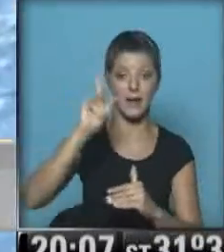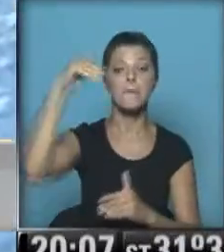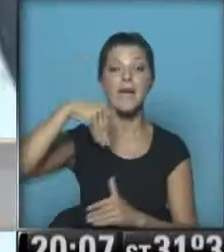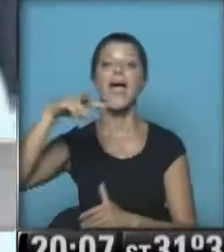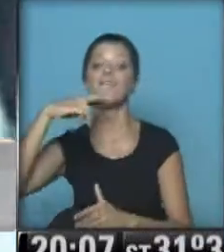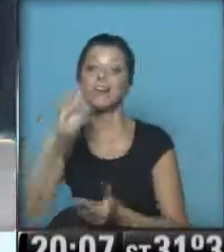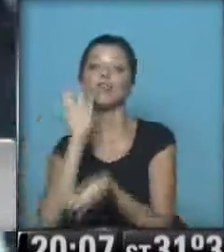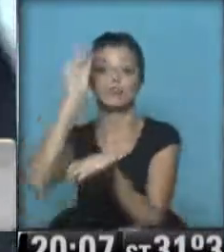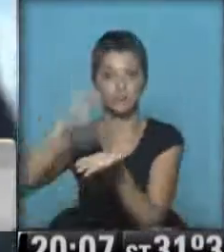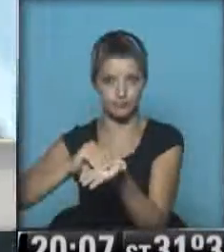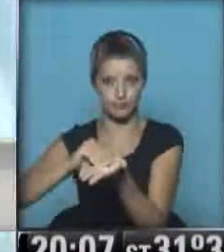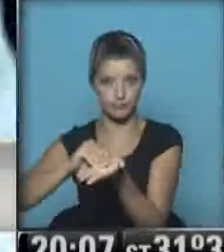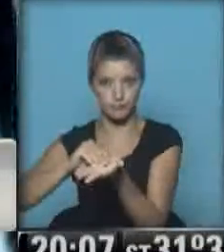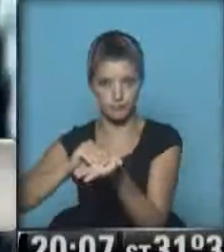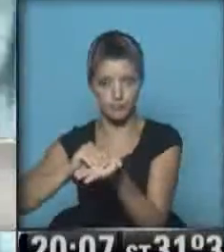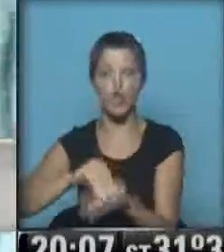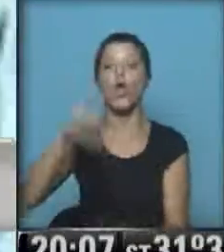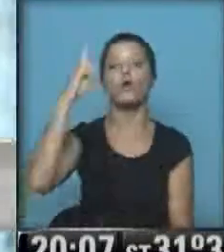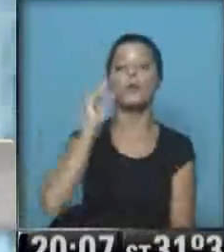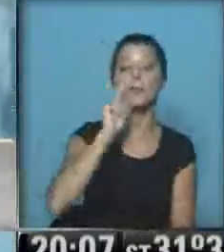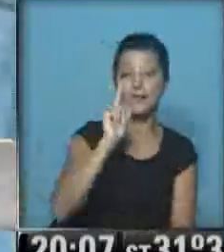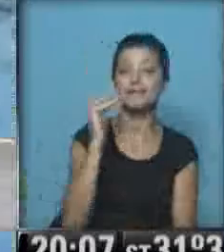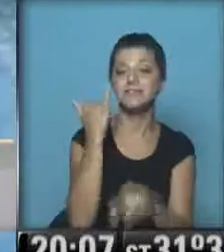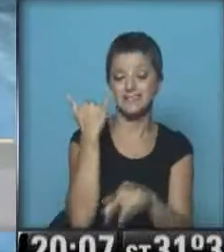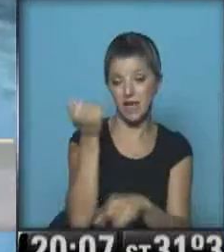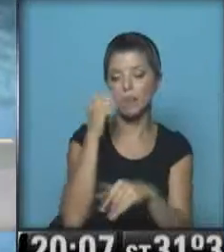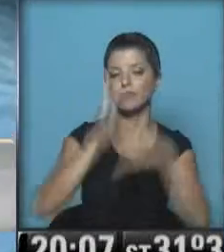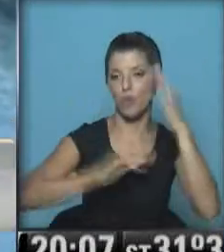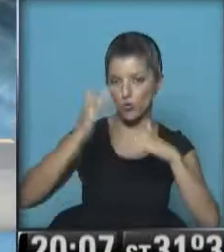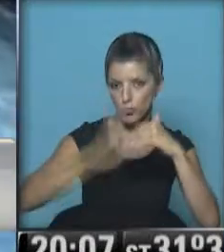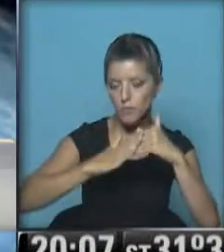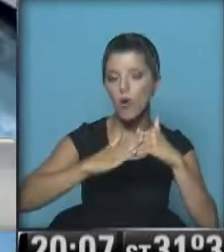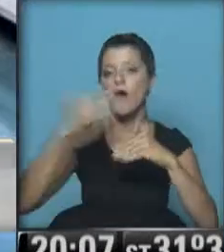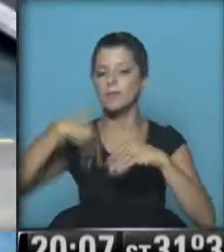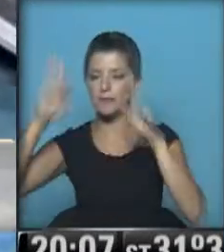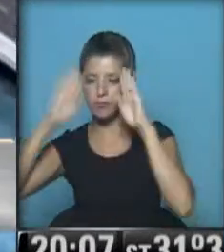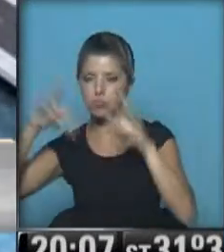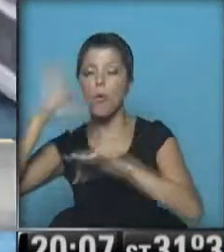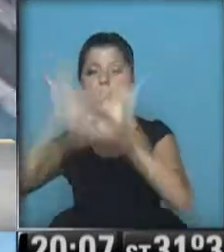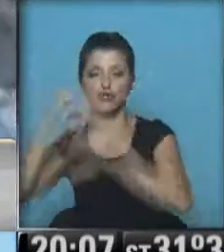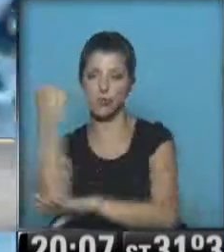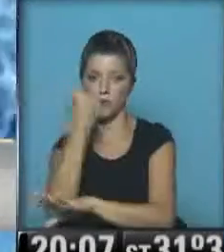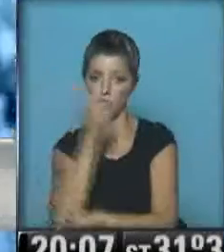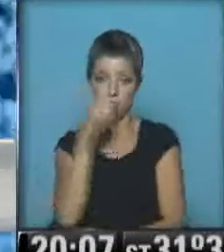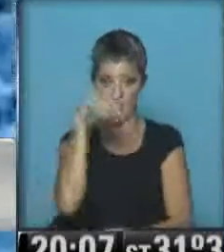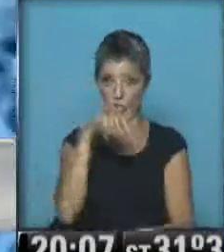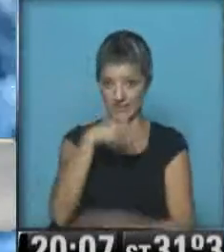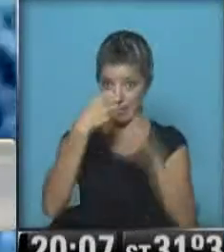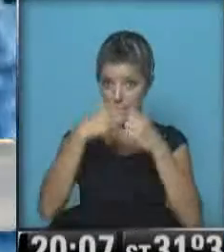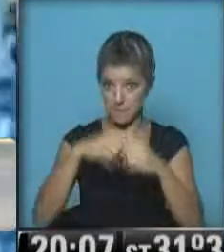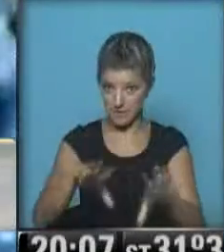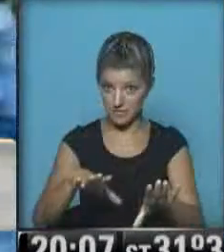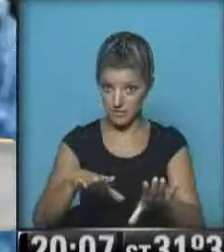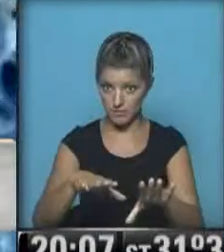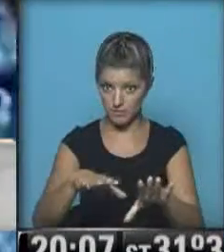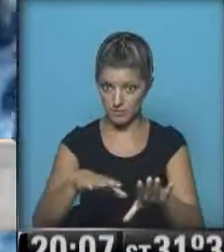al consumo, más de 9.000 hemos construido y estamos en proyectos tan importantes como este que ya empieza.